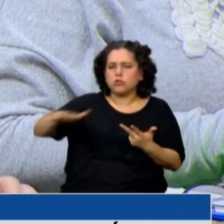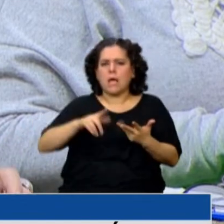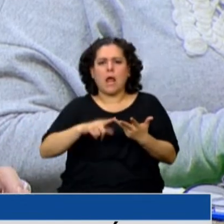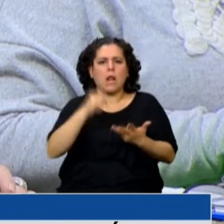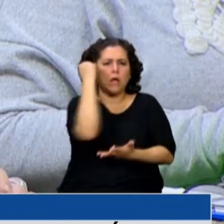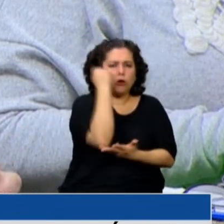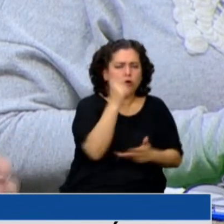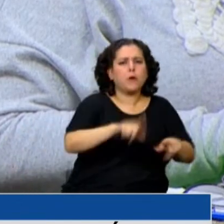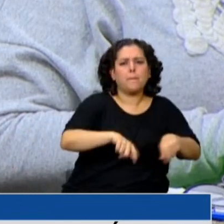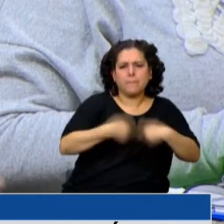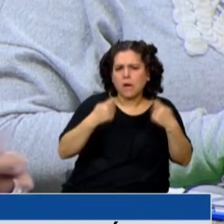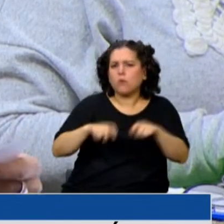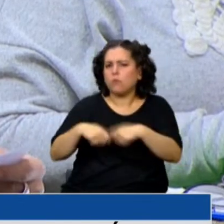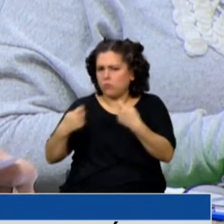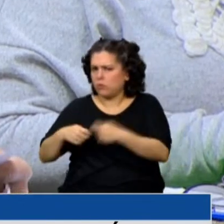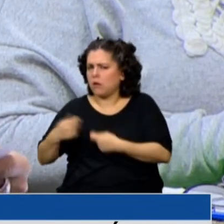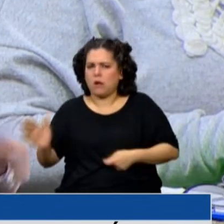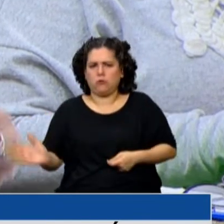económico.